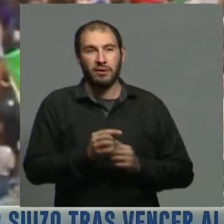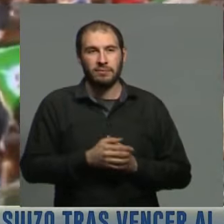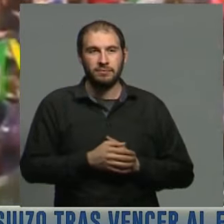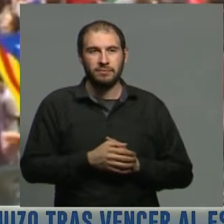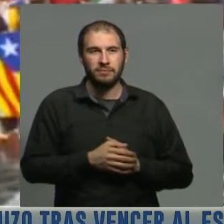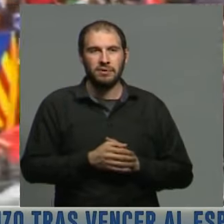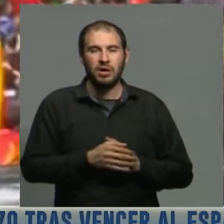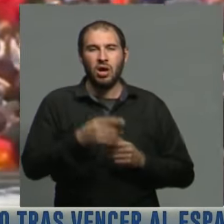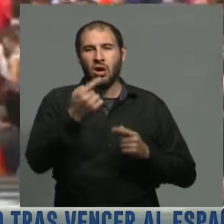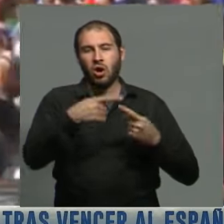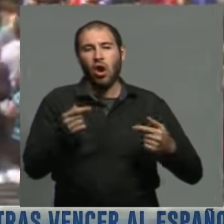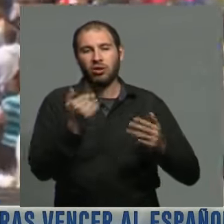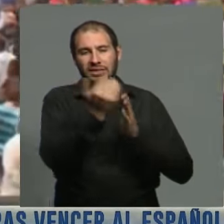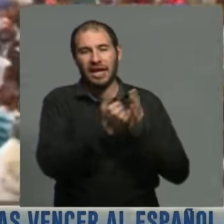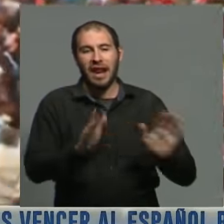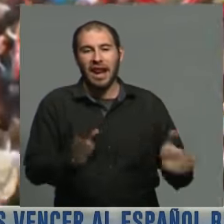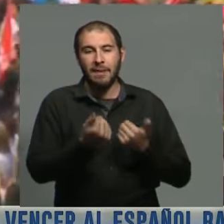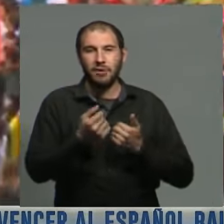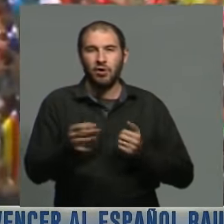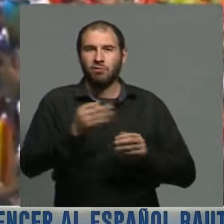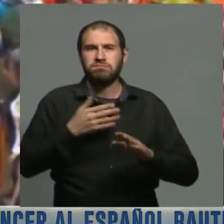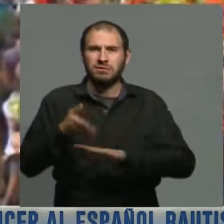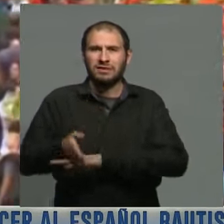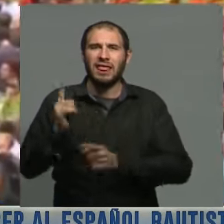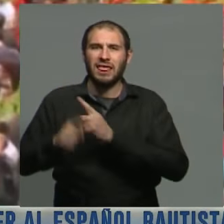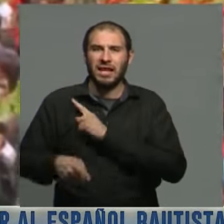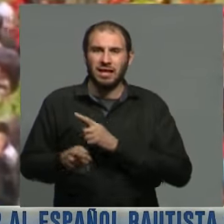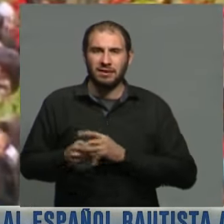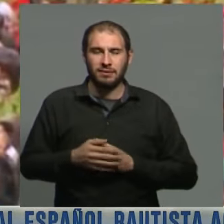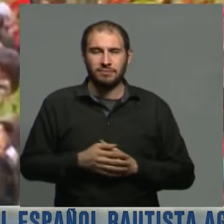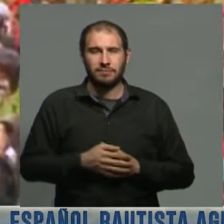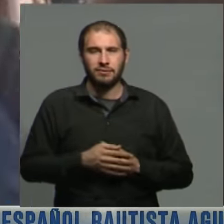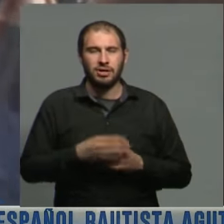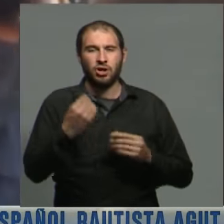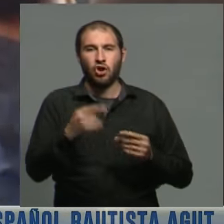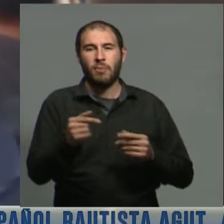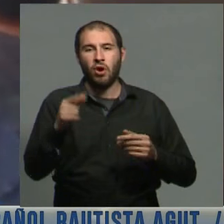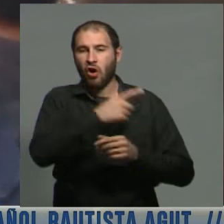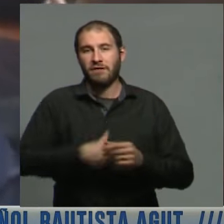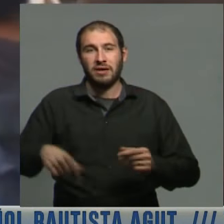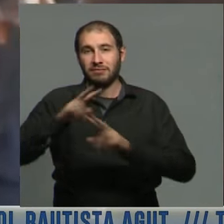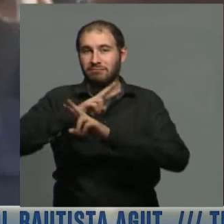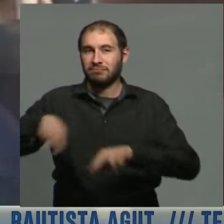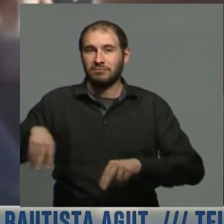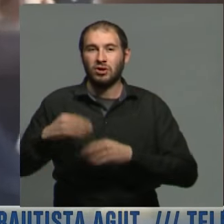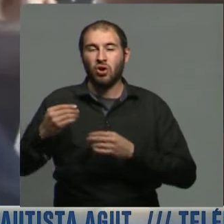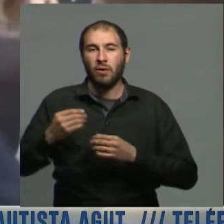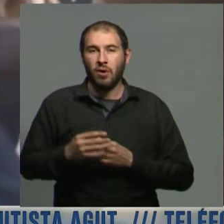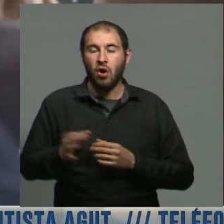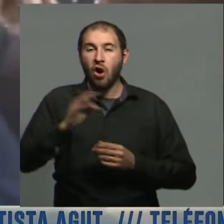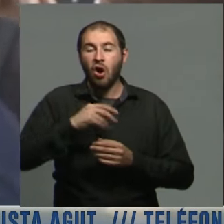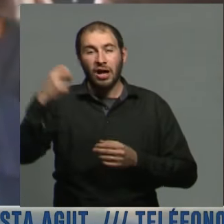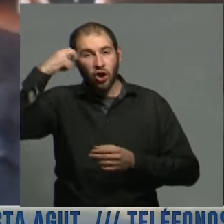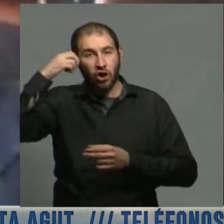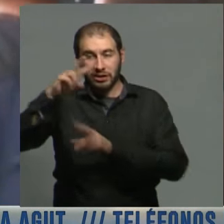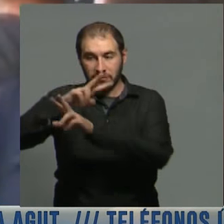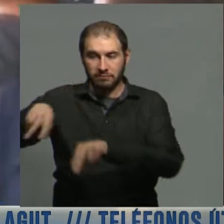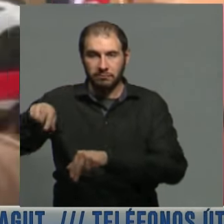eran los hechos más rápidos o la intervención más directa que se iba a hacer, como era el cese del gobierno de la Generalitat o del Parlamento de